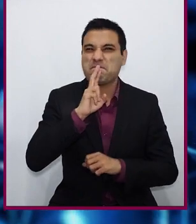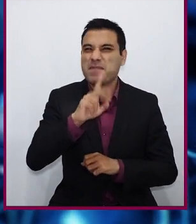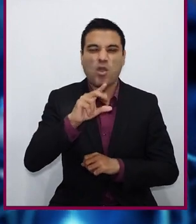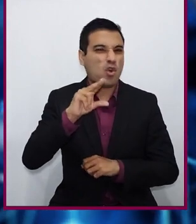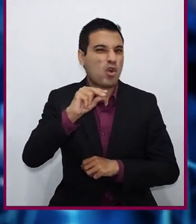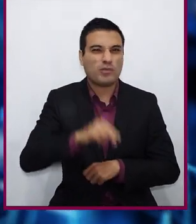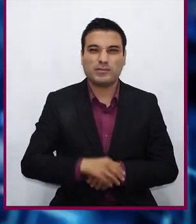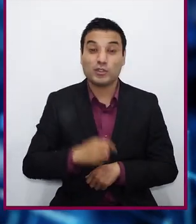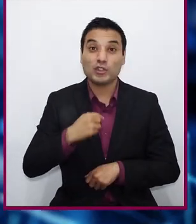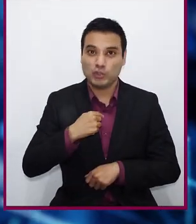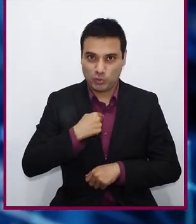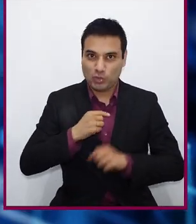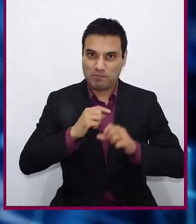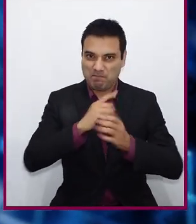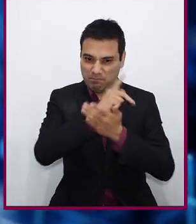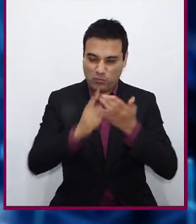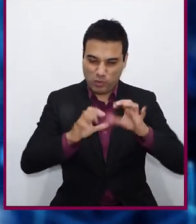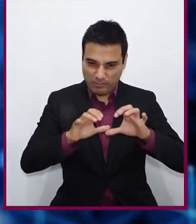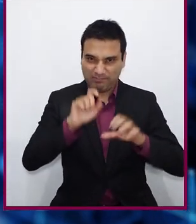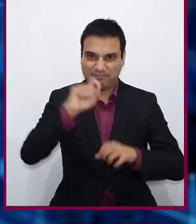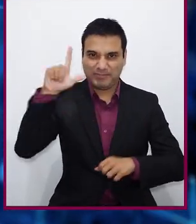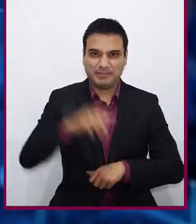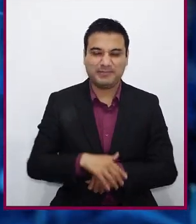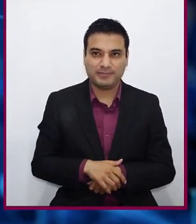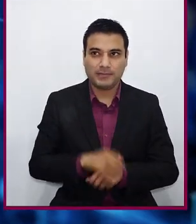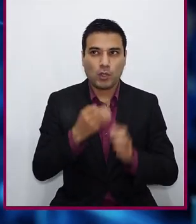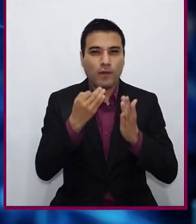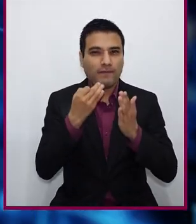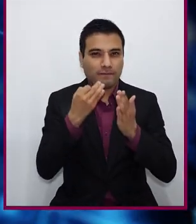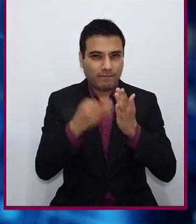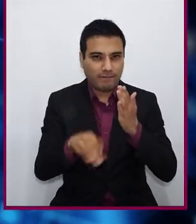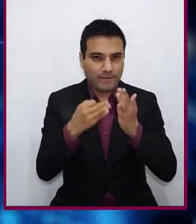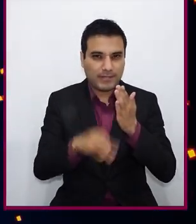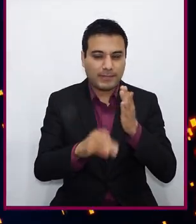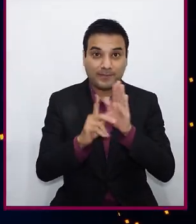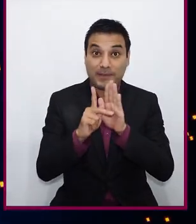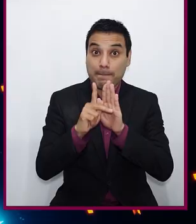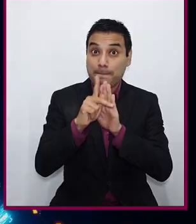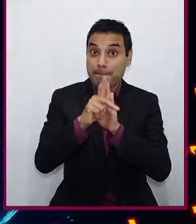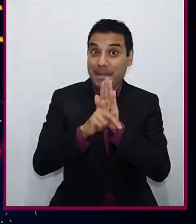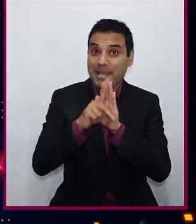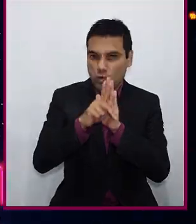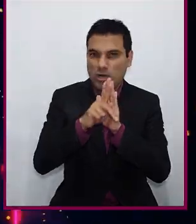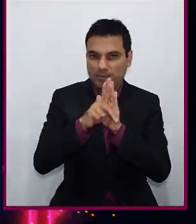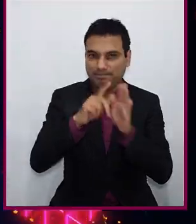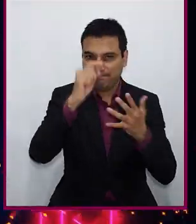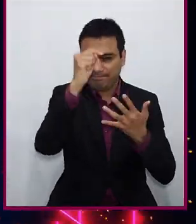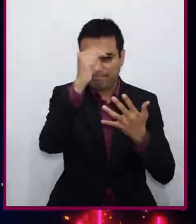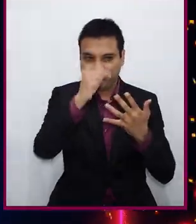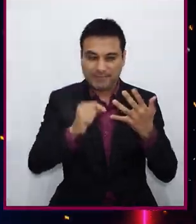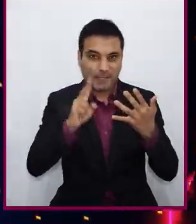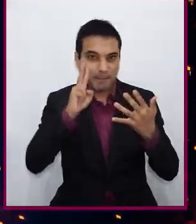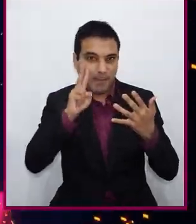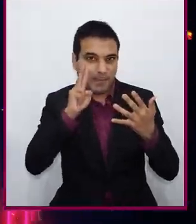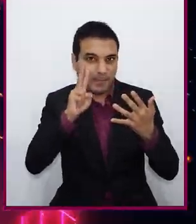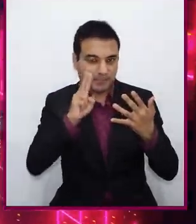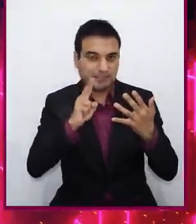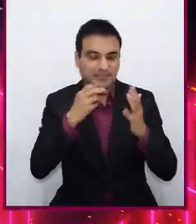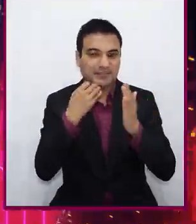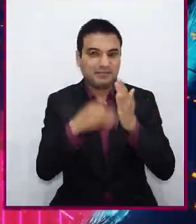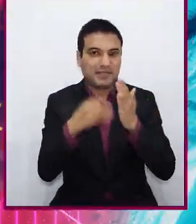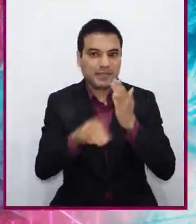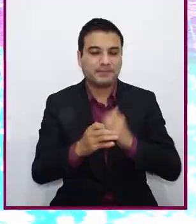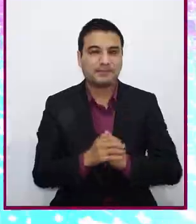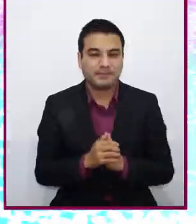que tengo en la fila de mi apá para ver pelis en línea para eso no necesito programar para verlas pero para crear una como esa